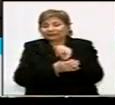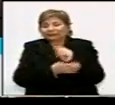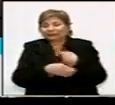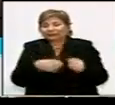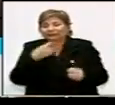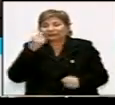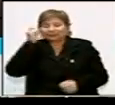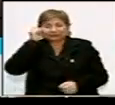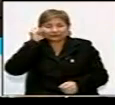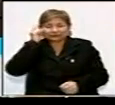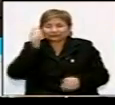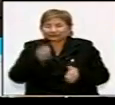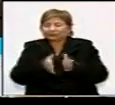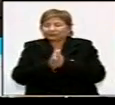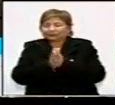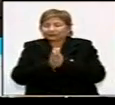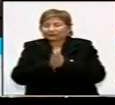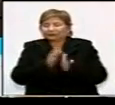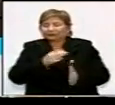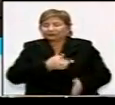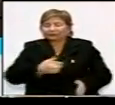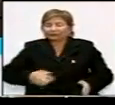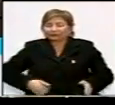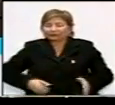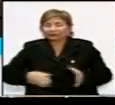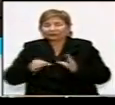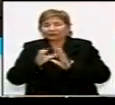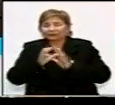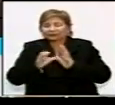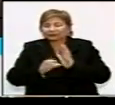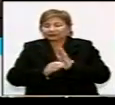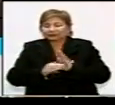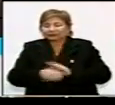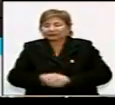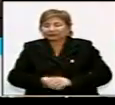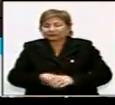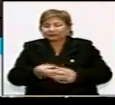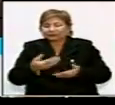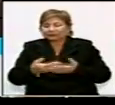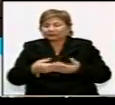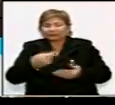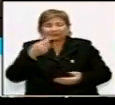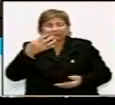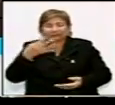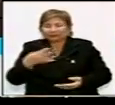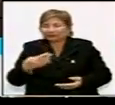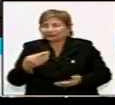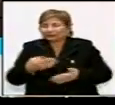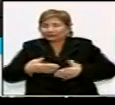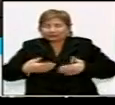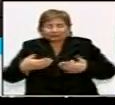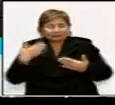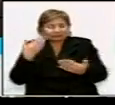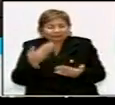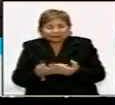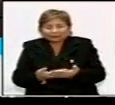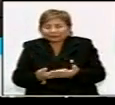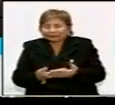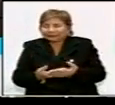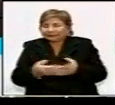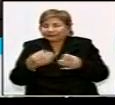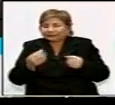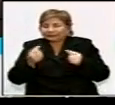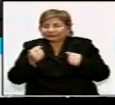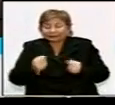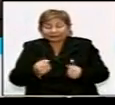presidente yo le solicitaría a la presidenta de la comisión que requiera un cuarto intermedio para que podamos llegar para que